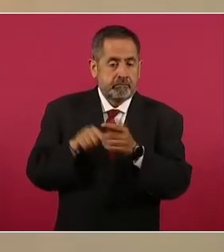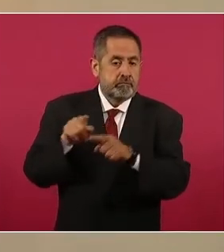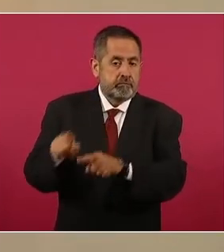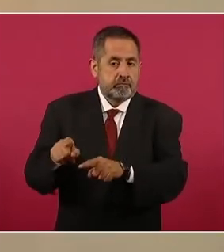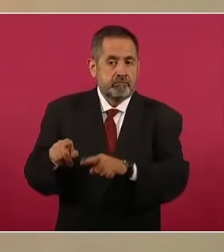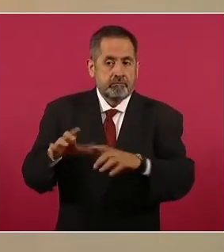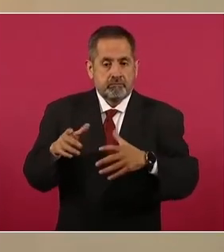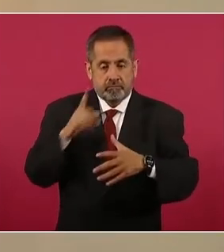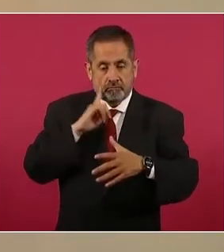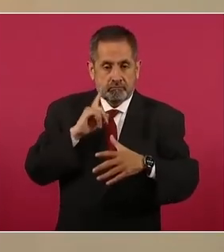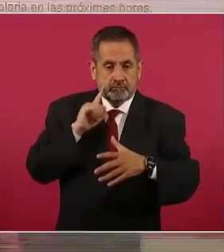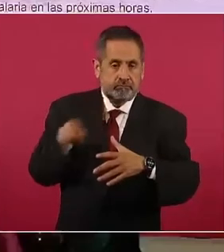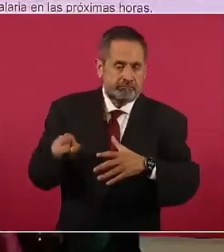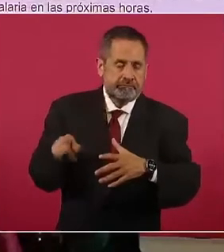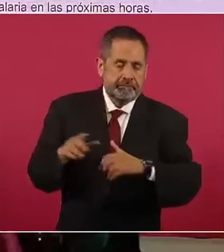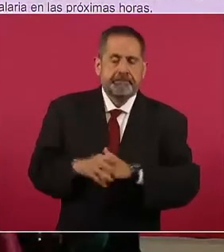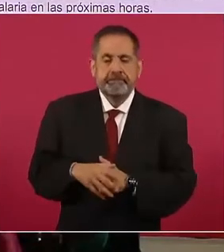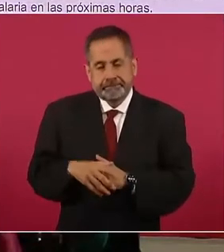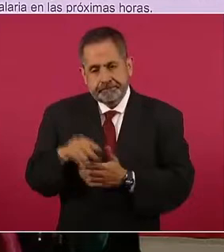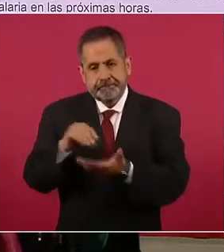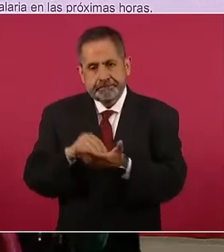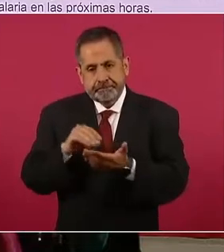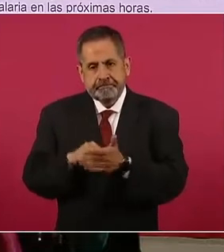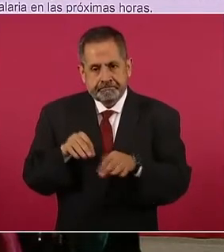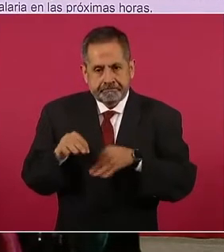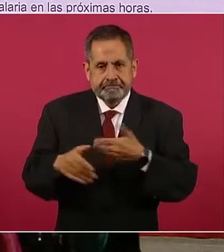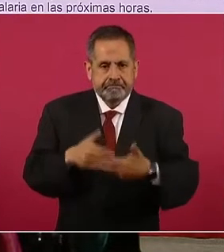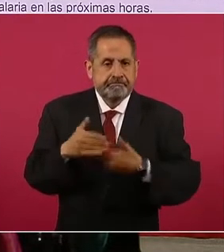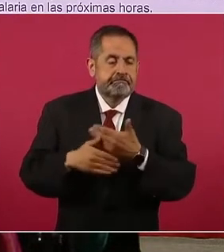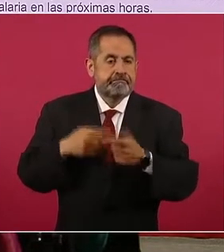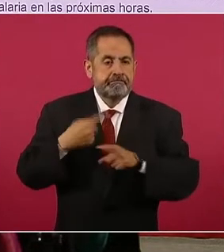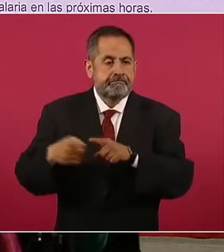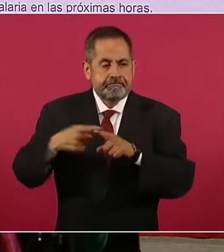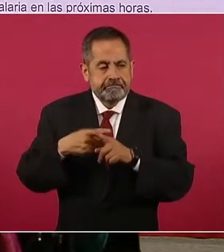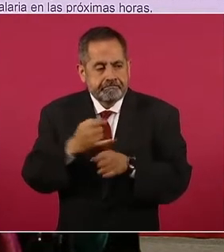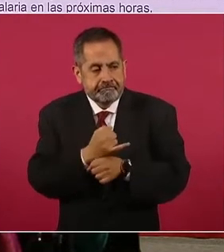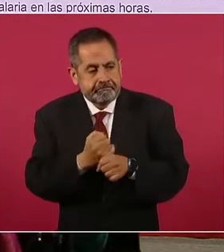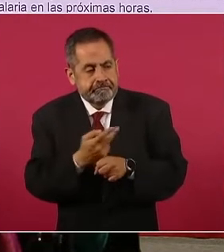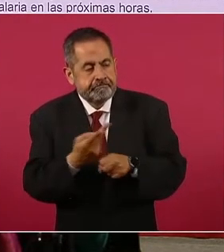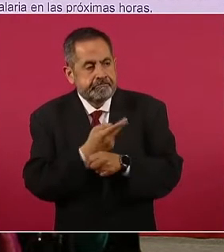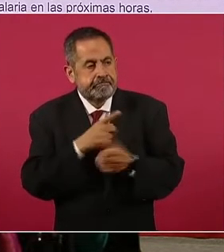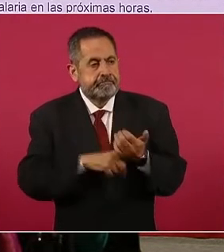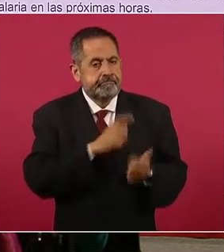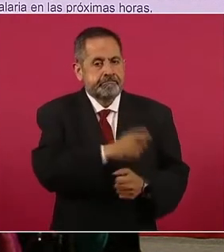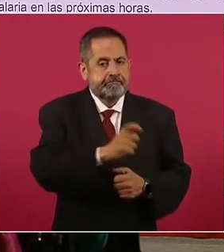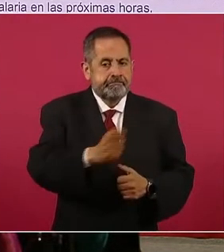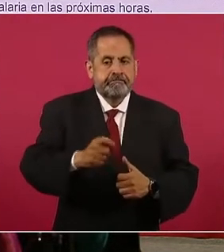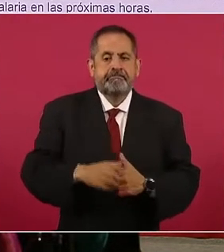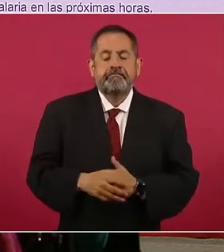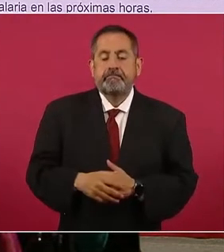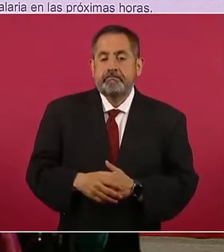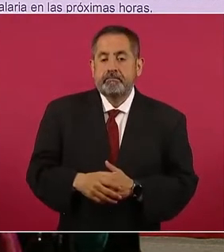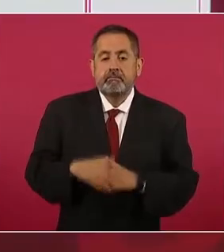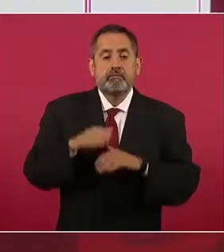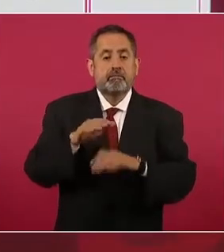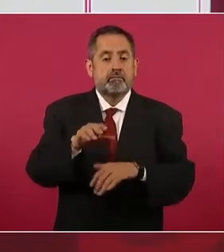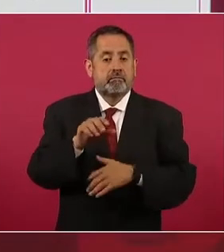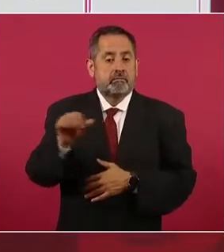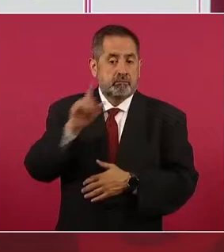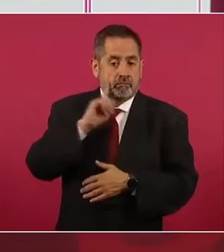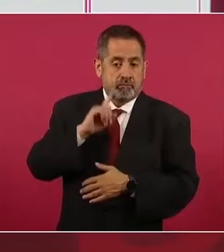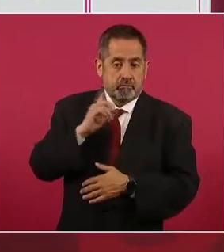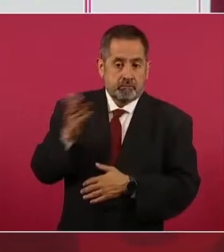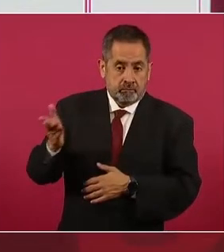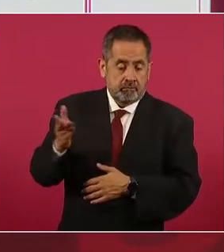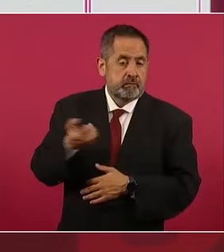de la propia víctima, y se sigue trabajando en las diferentes líneas de investigación. En cuanto a la salud de la